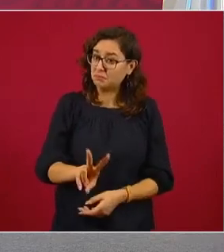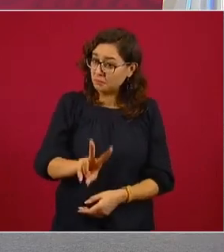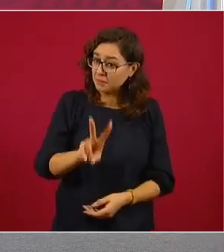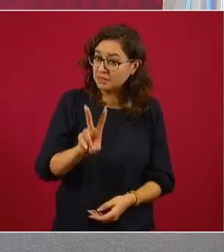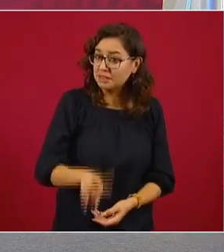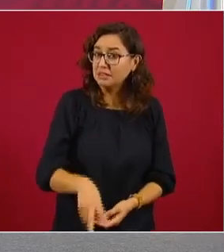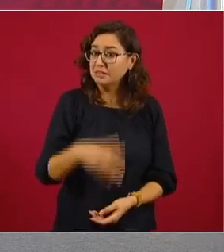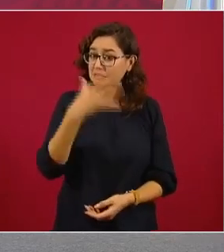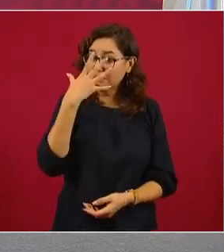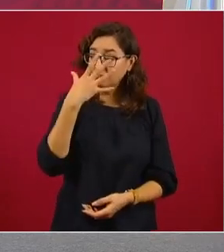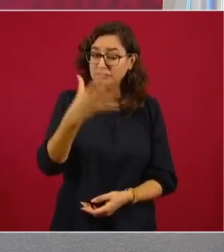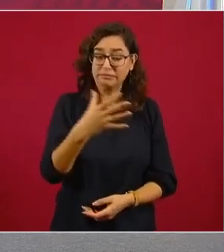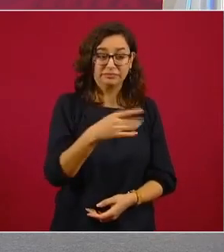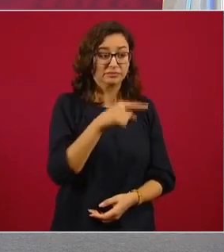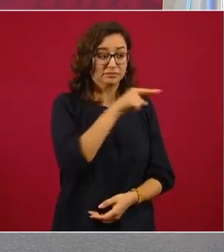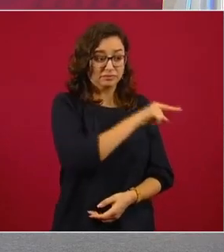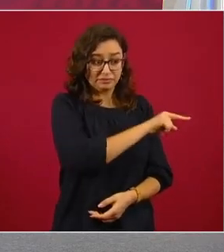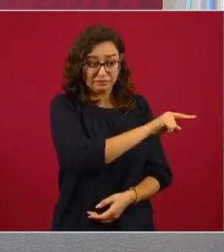dejaríamos